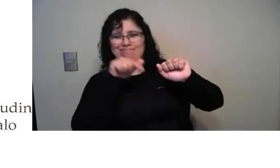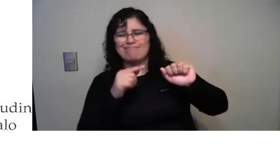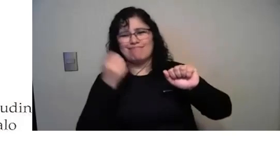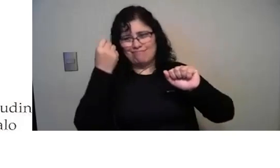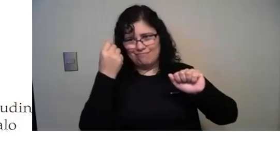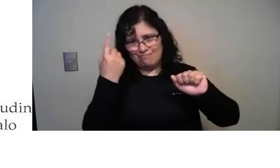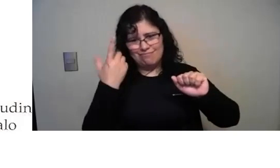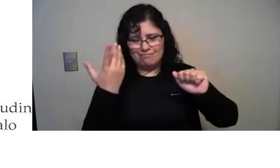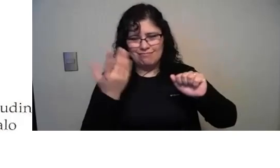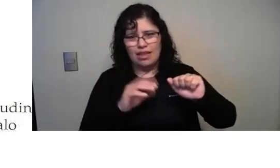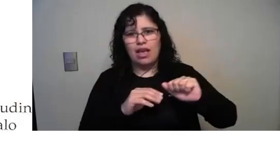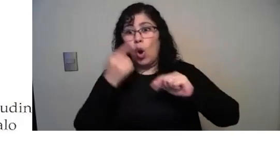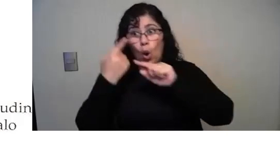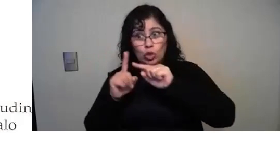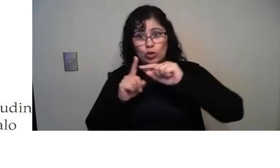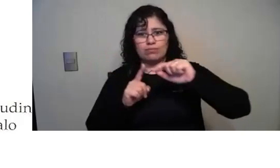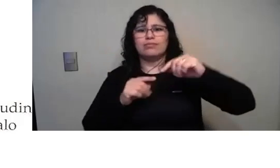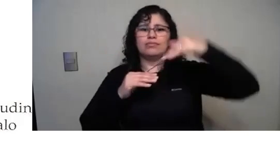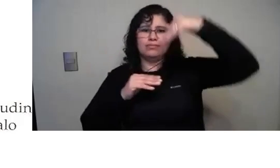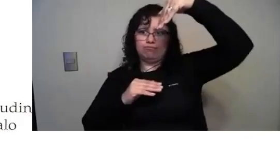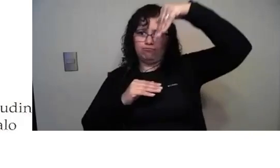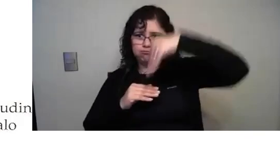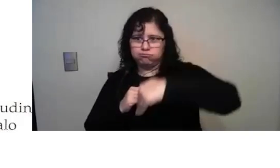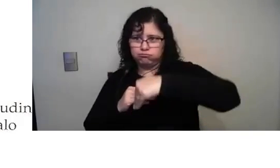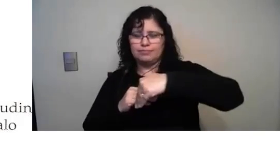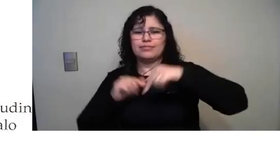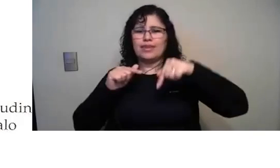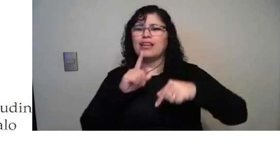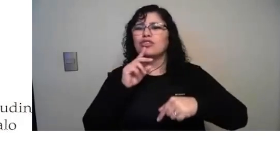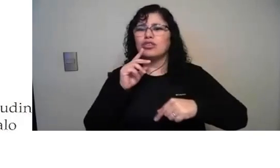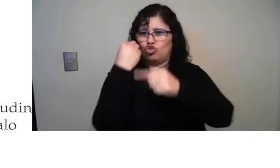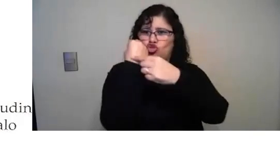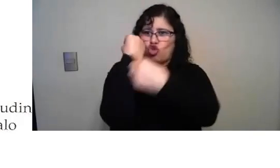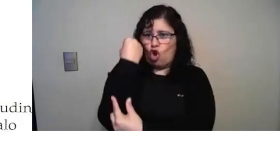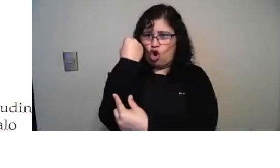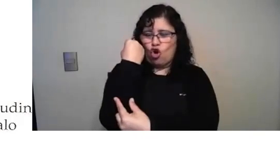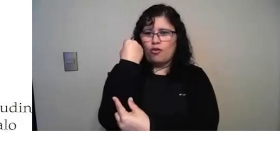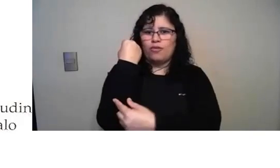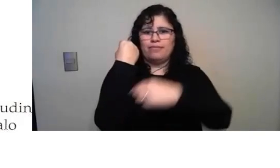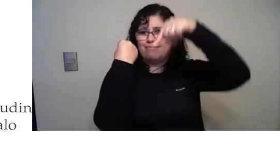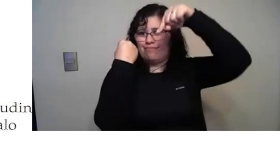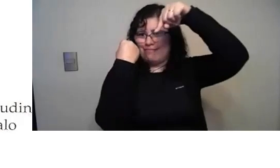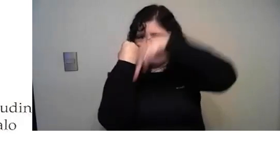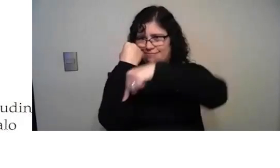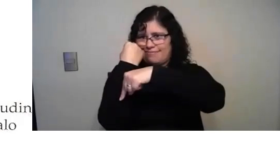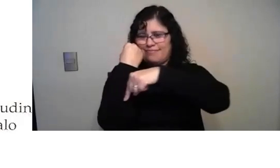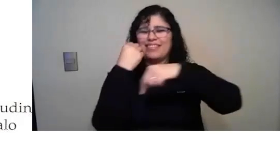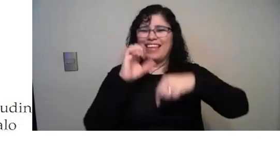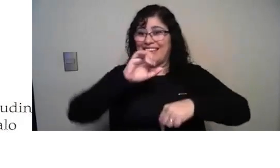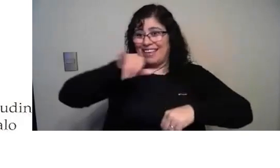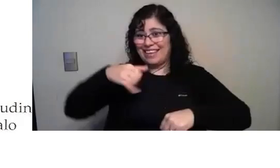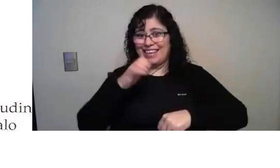Pero el resto de las estructuras, es decir, el tronco encefálico hacia abajo, el eje longitudinal